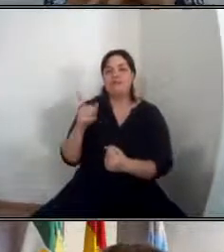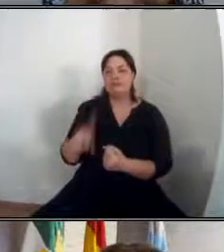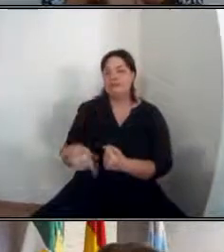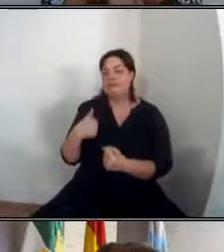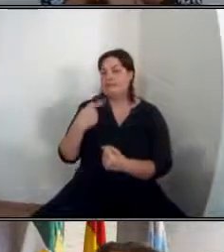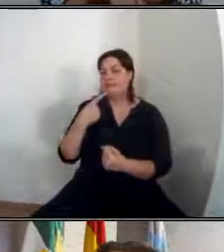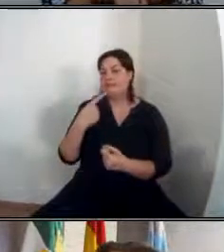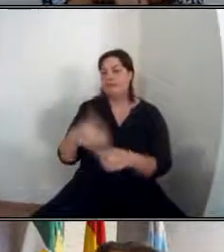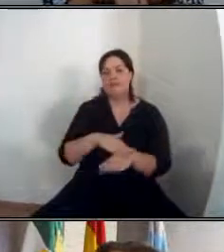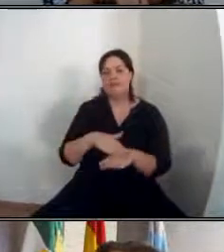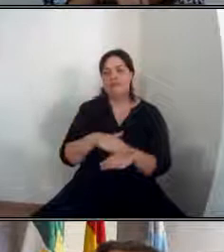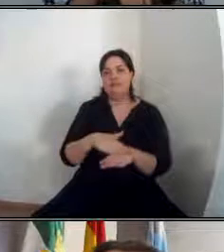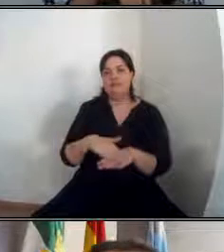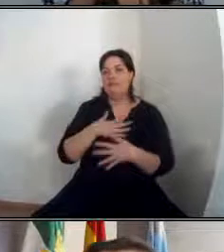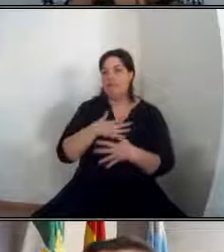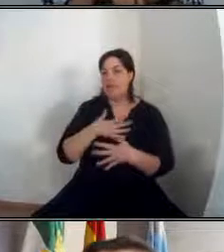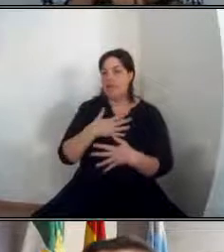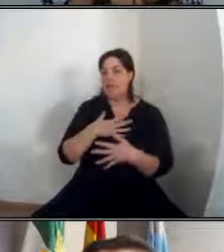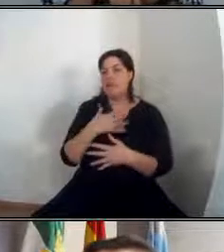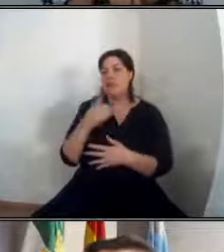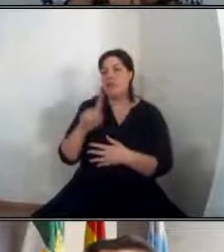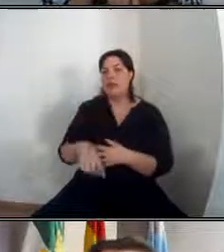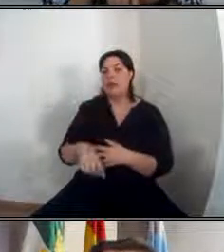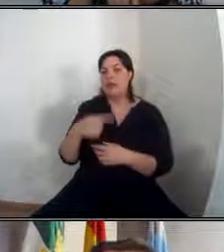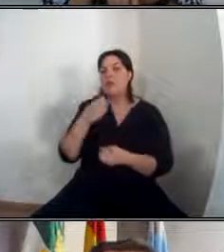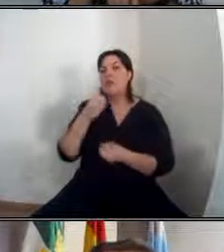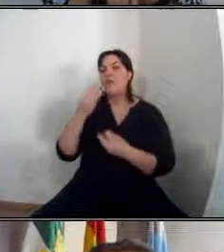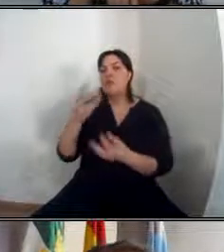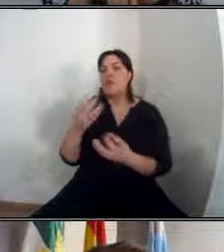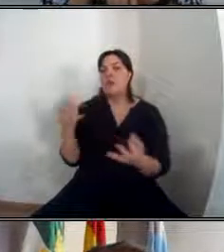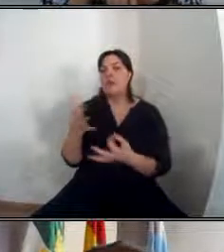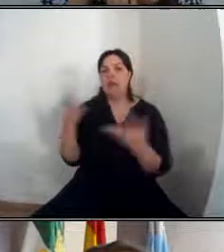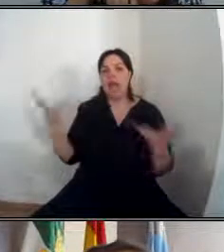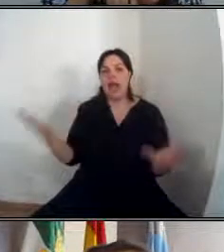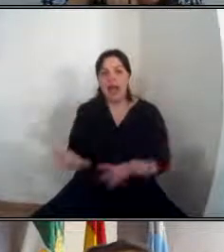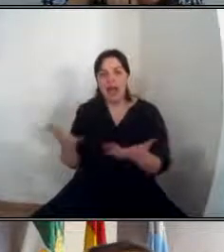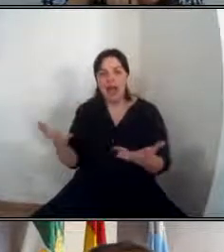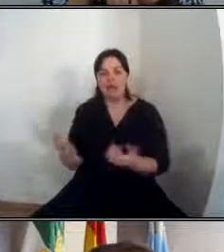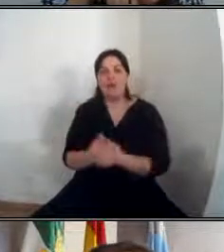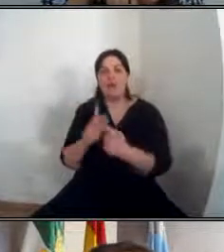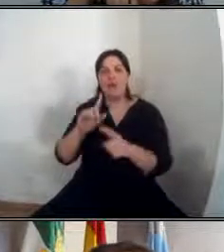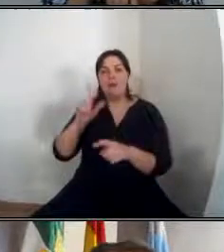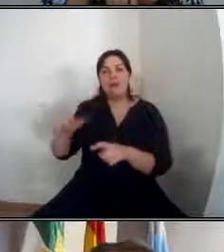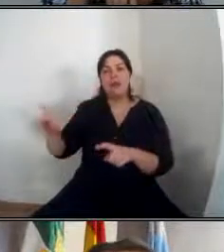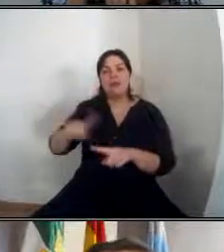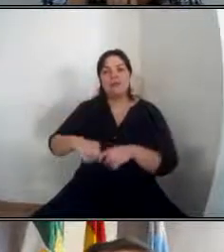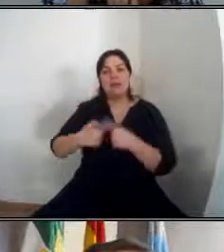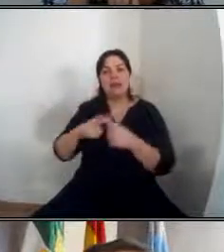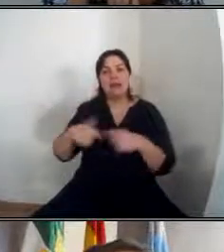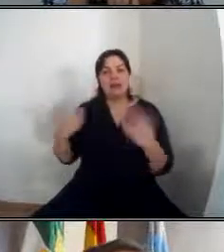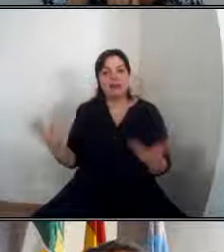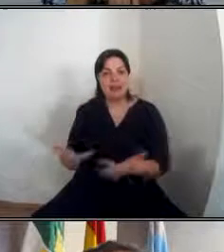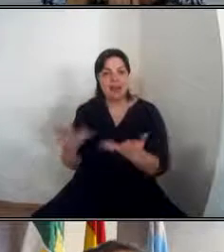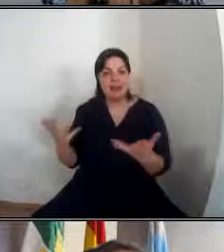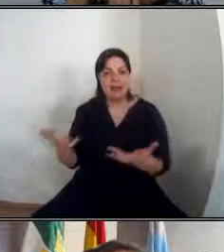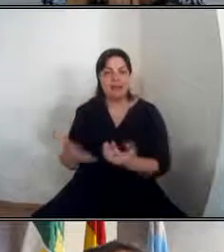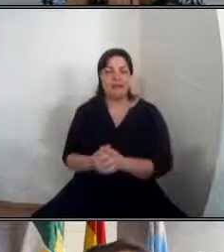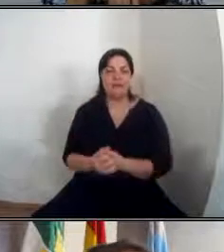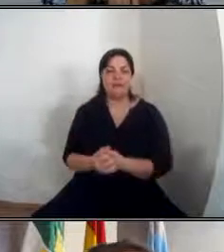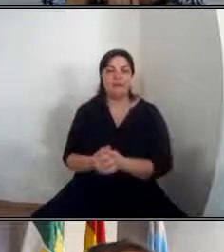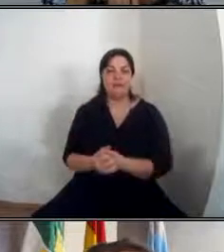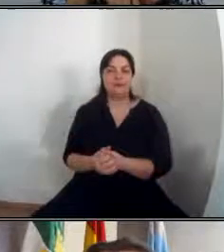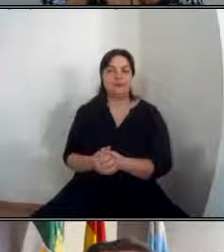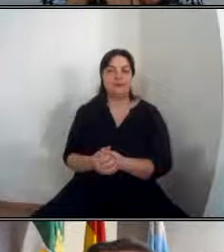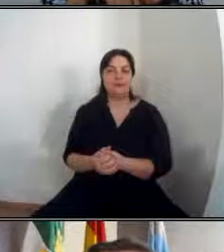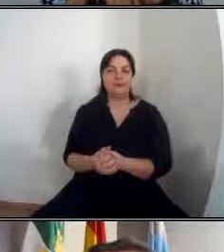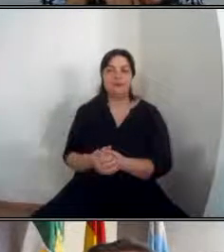puede ser de otra forma, un mensaje de ánimo a sus familiares, porque no solamente